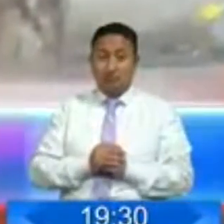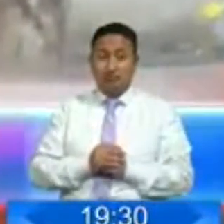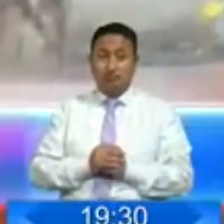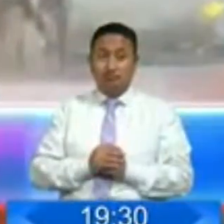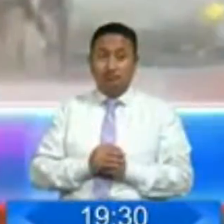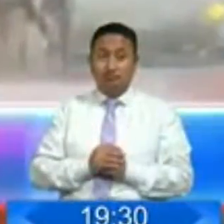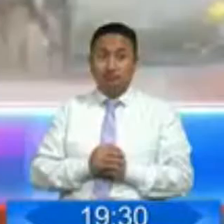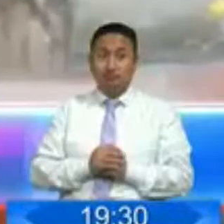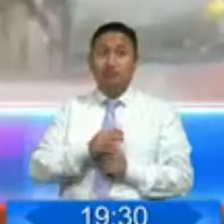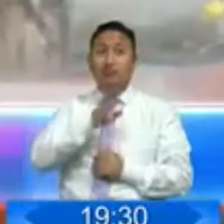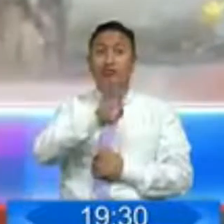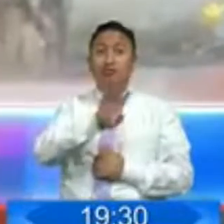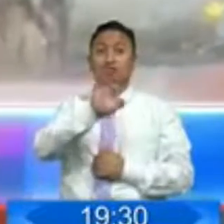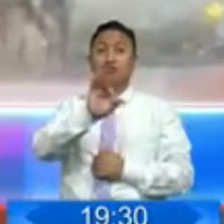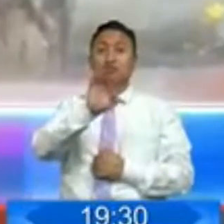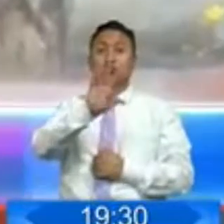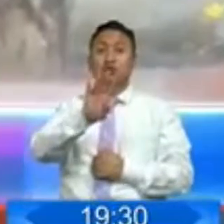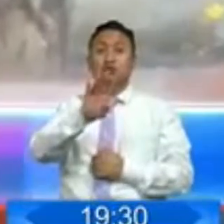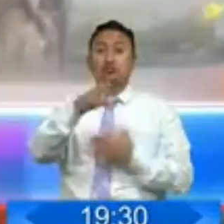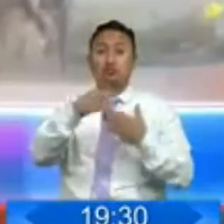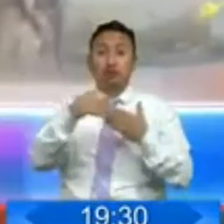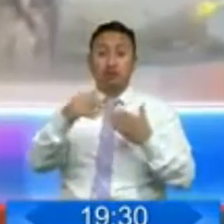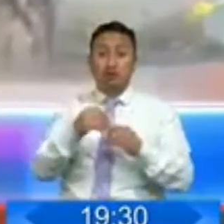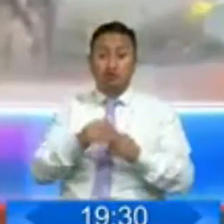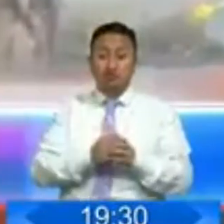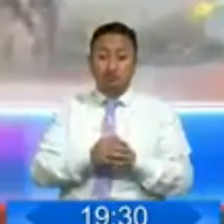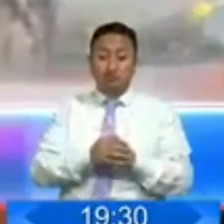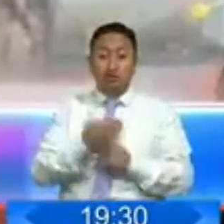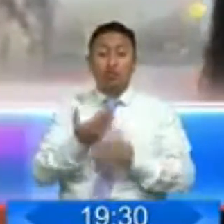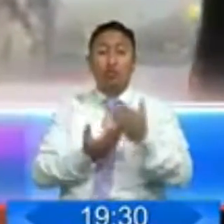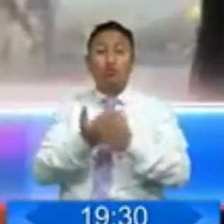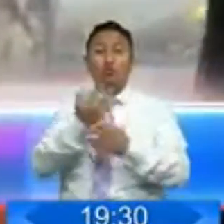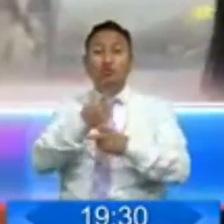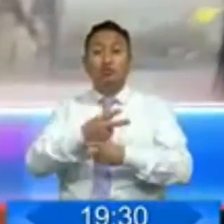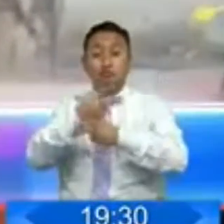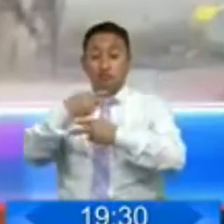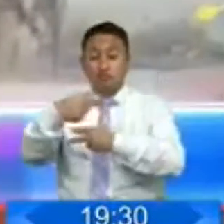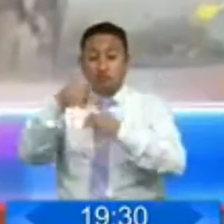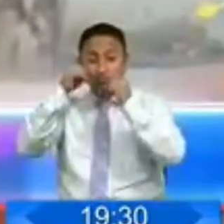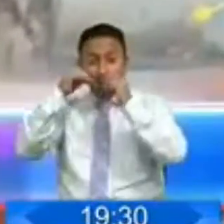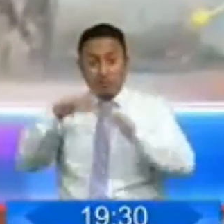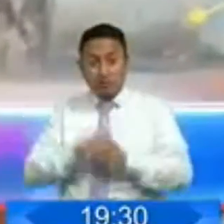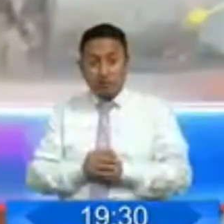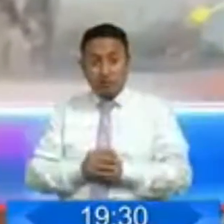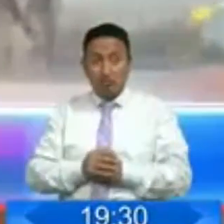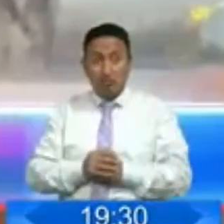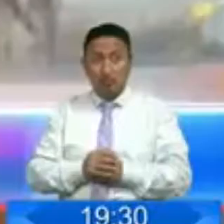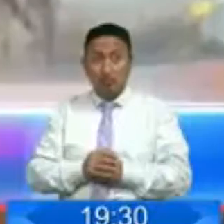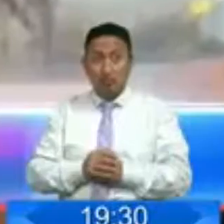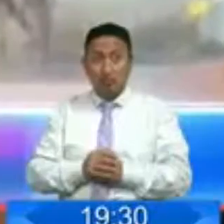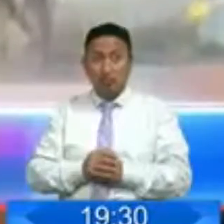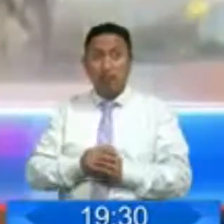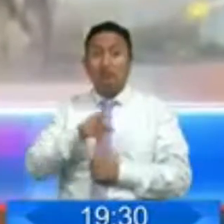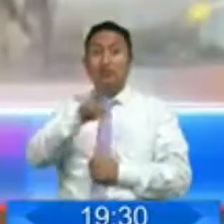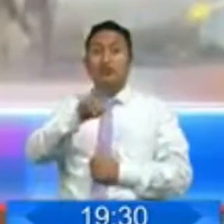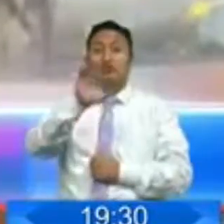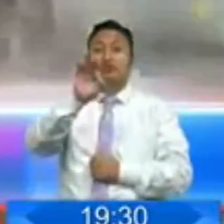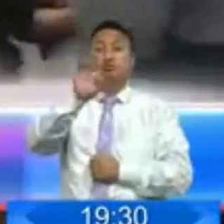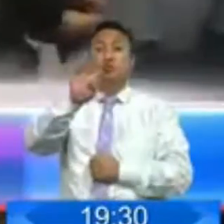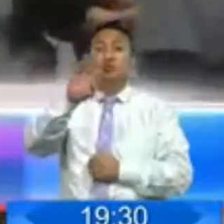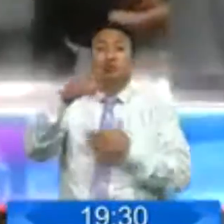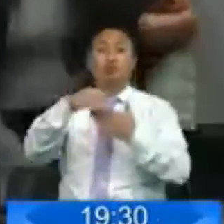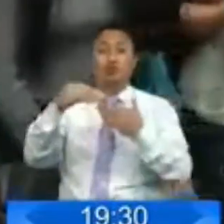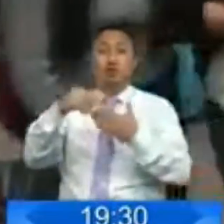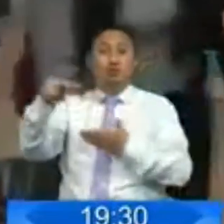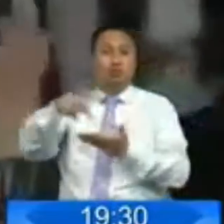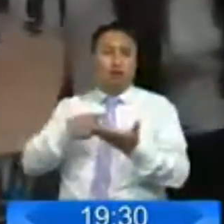los $494. Pero para esta nueva corte, que entremos en septiembre, solamente vamos a ganar líquidos